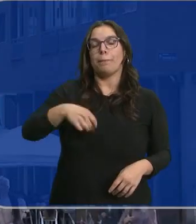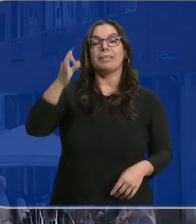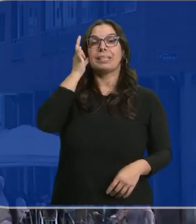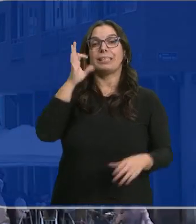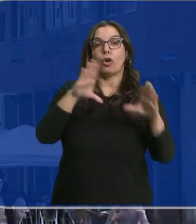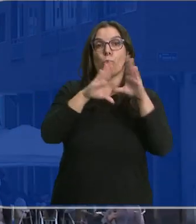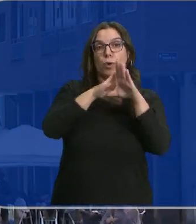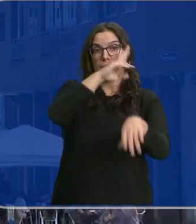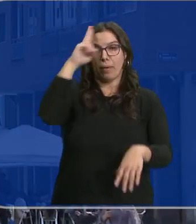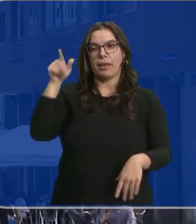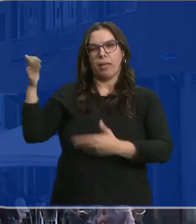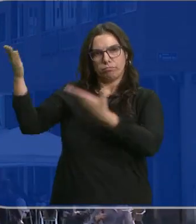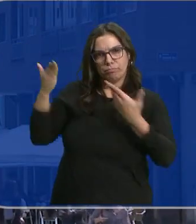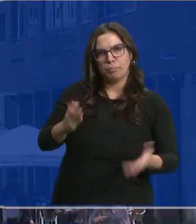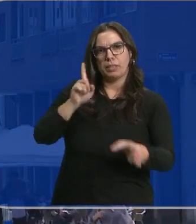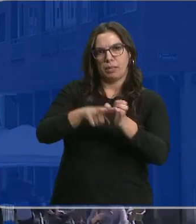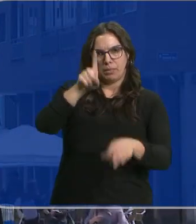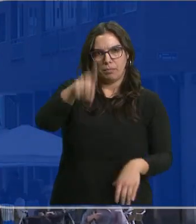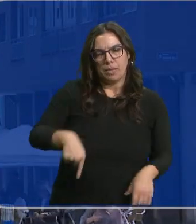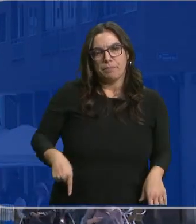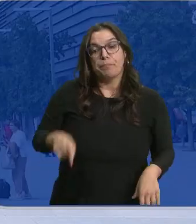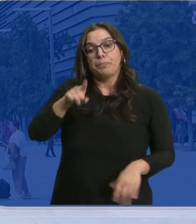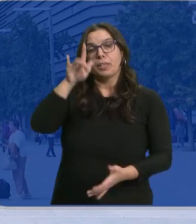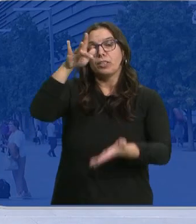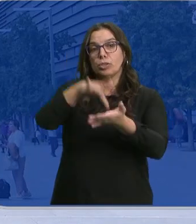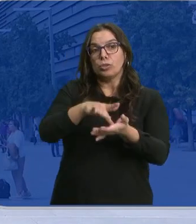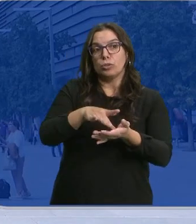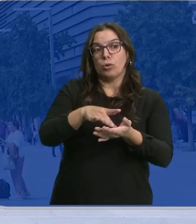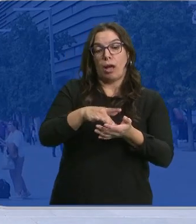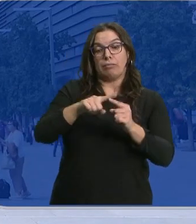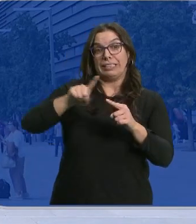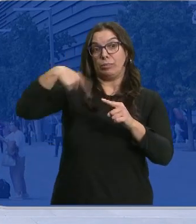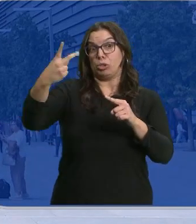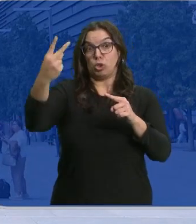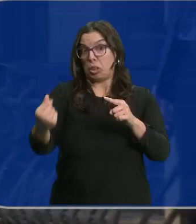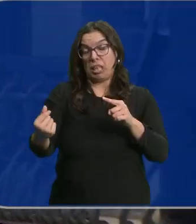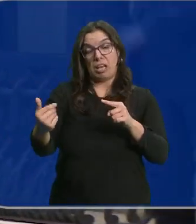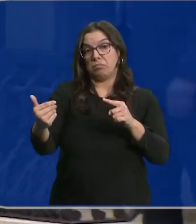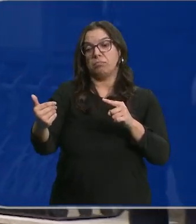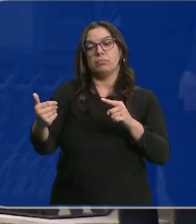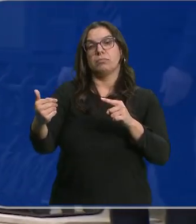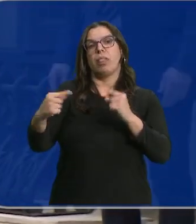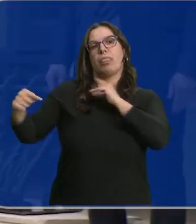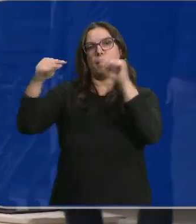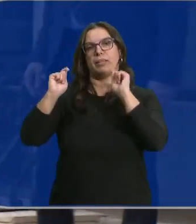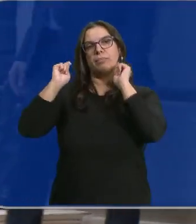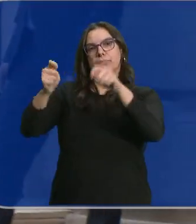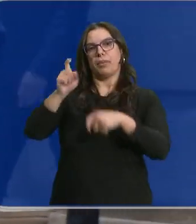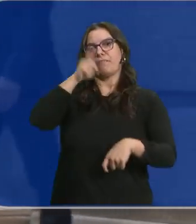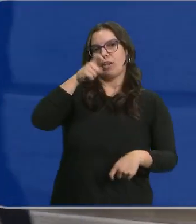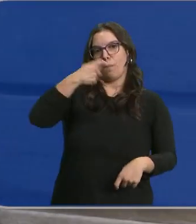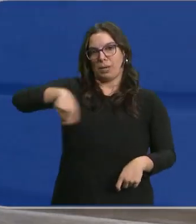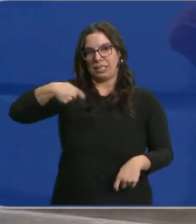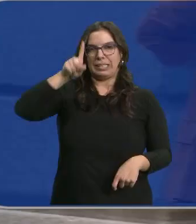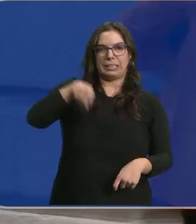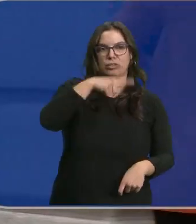Díaz Ayuso intervendrá como anfitriona de este evento, que se producirá a menos de 48 horas del debate de investidura de Alberto Núñez Feijóo.